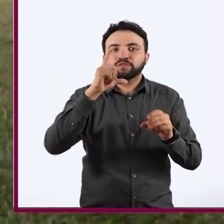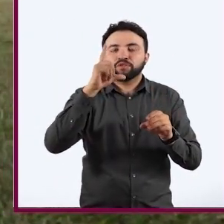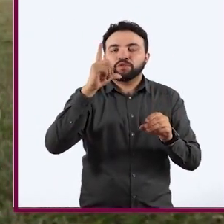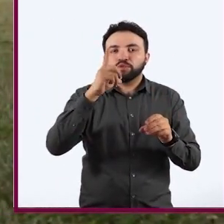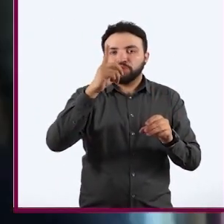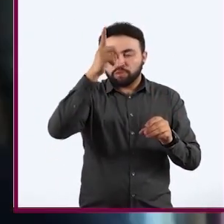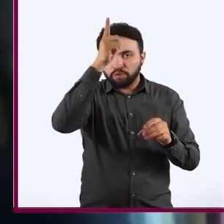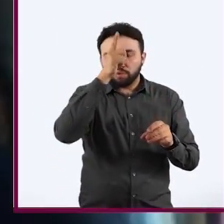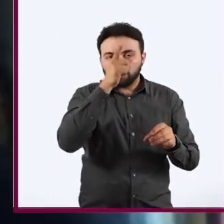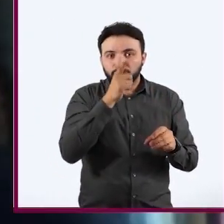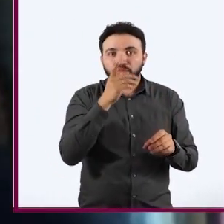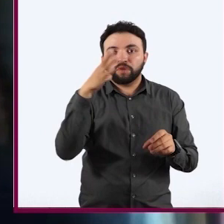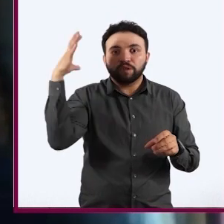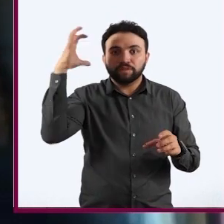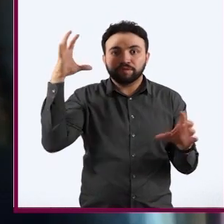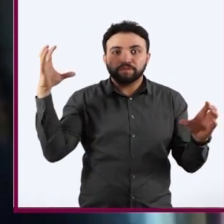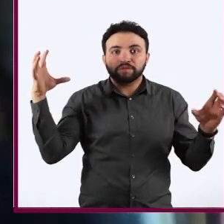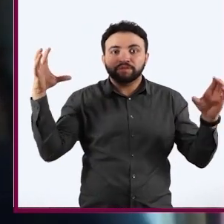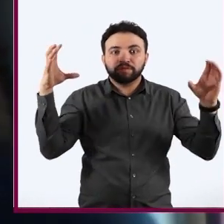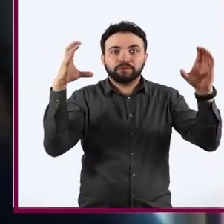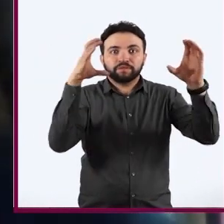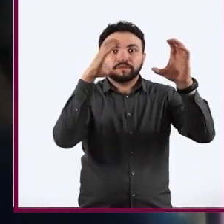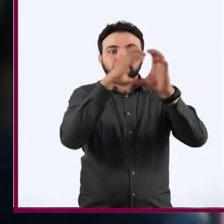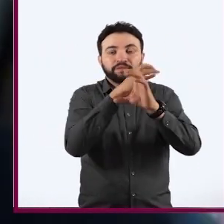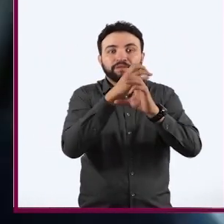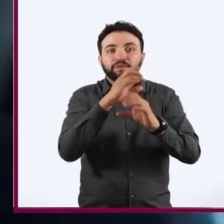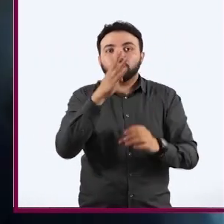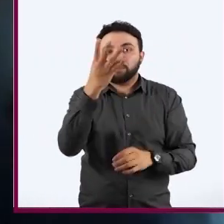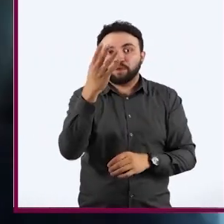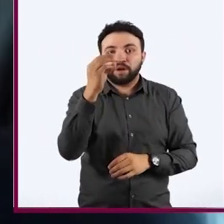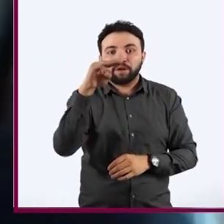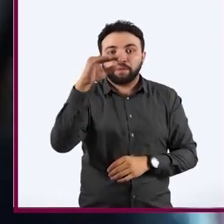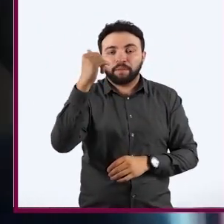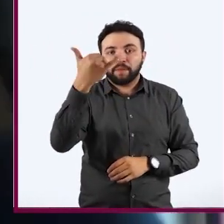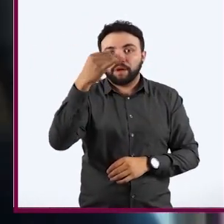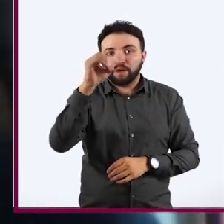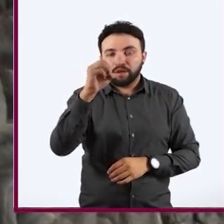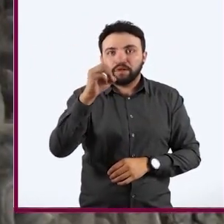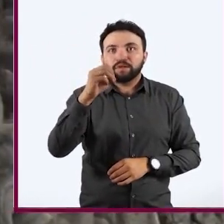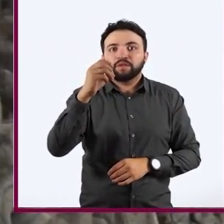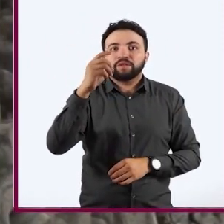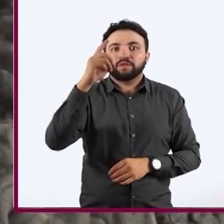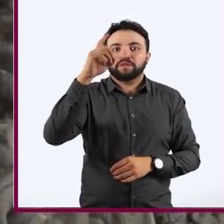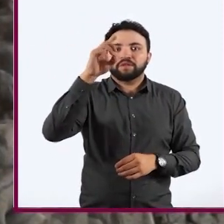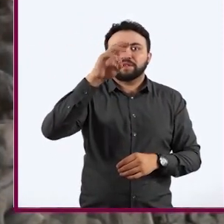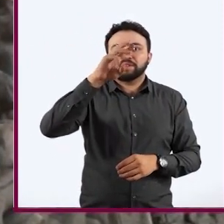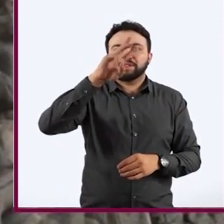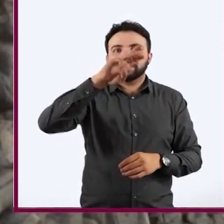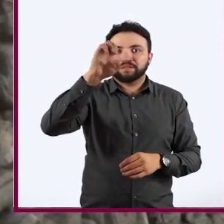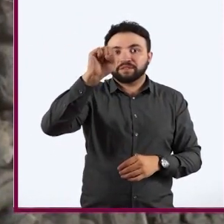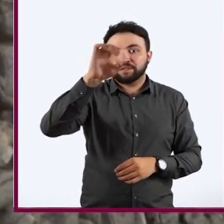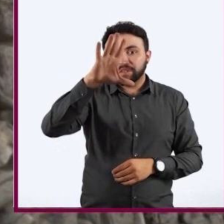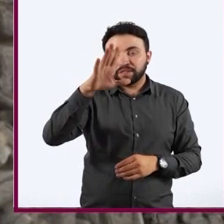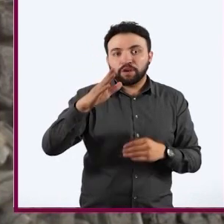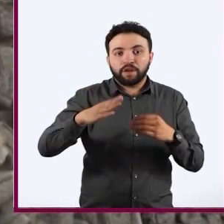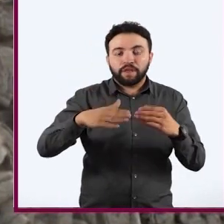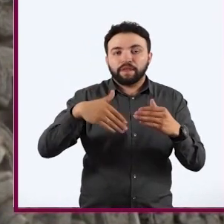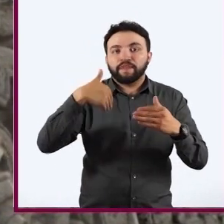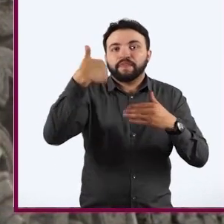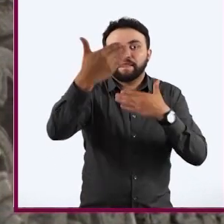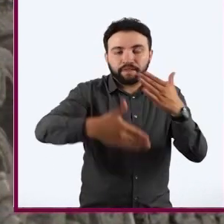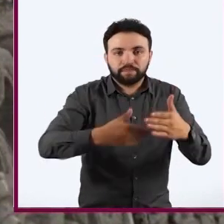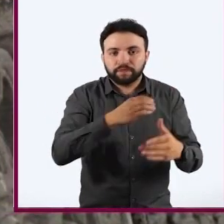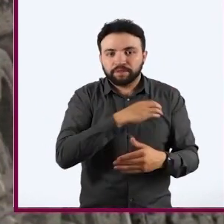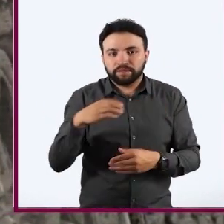de sol, que se dio el 4 de mayo del 664 después de Cristo, que es cuando acababa de ser ocupado